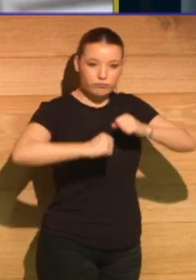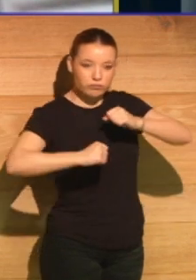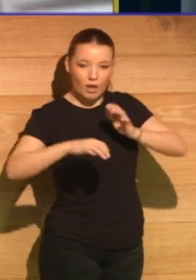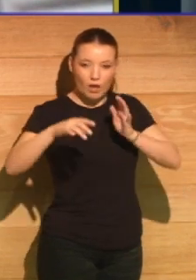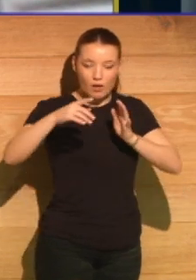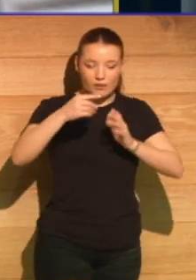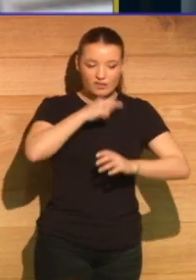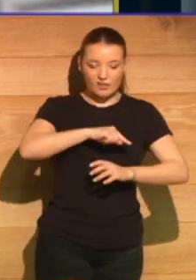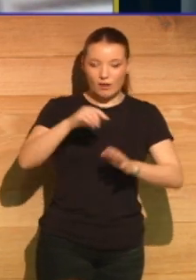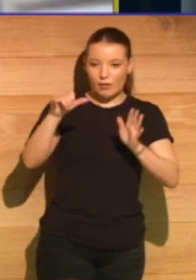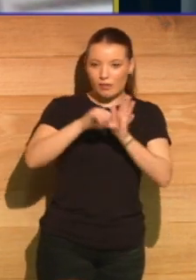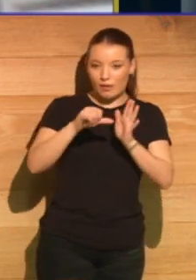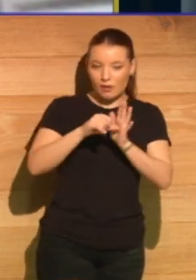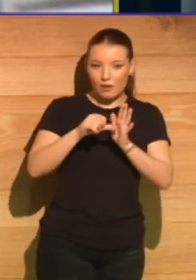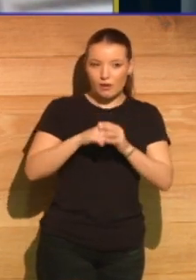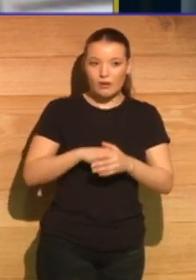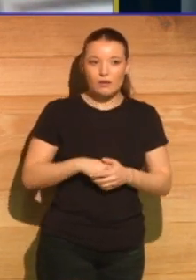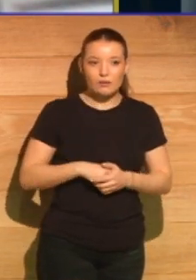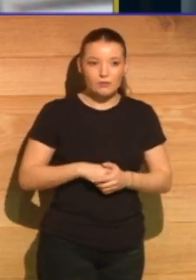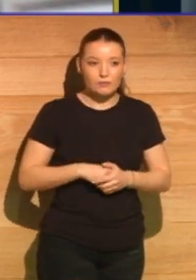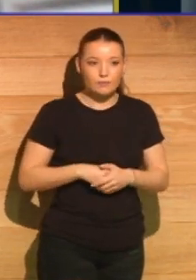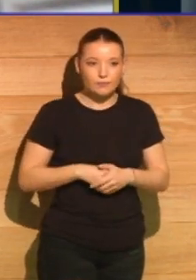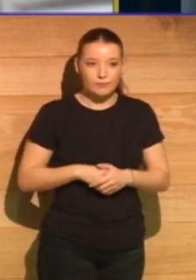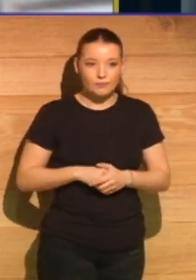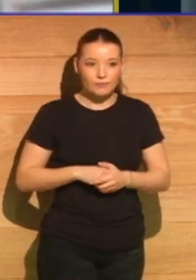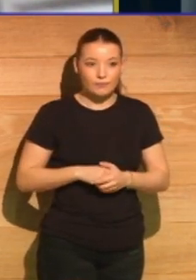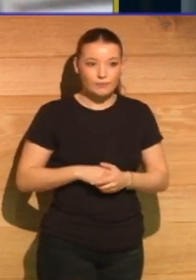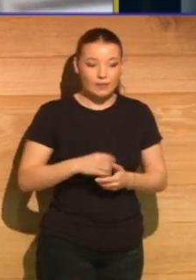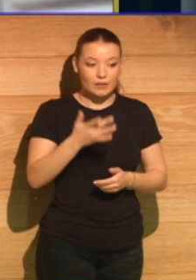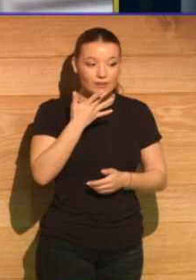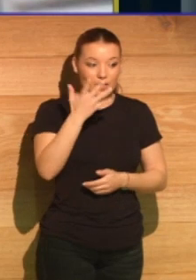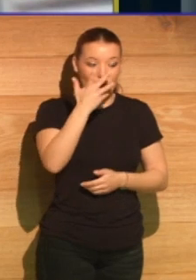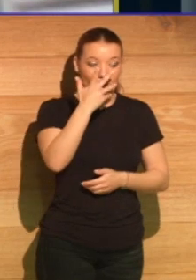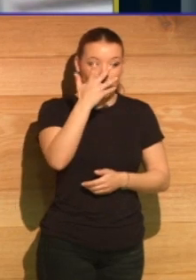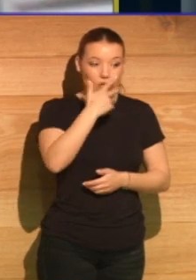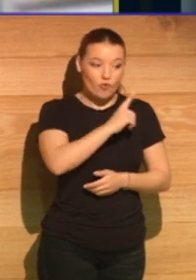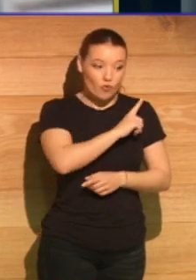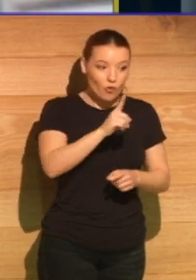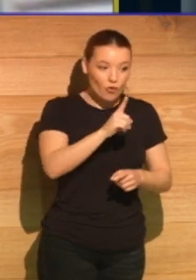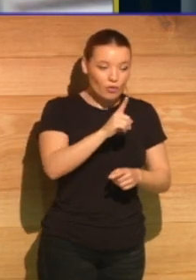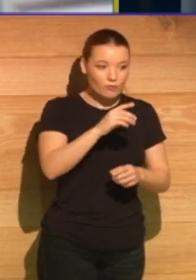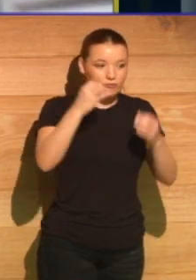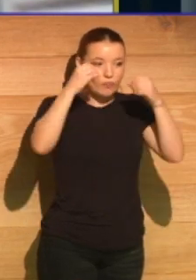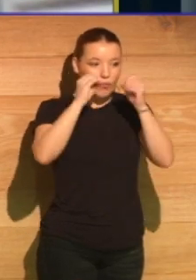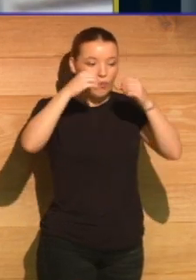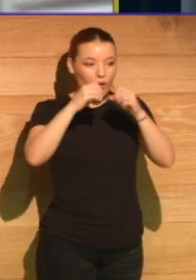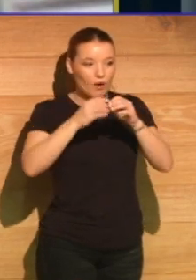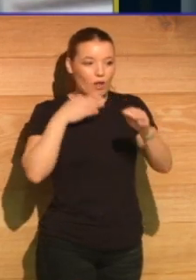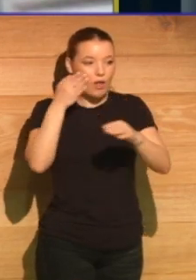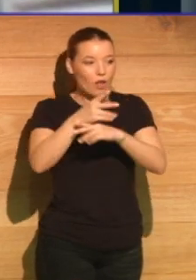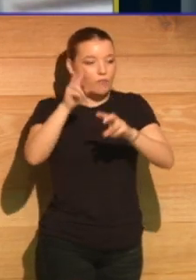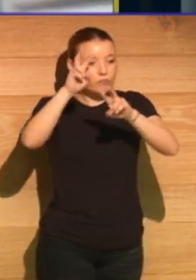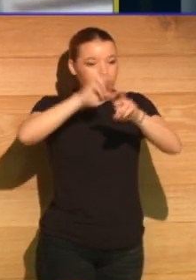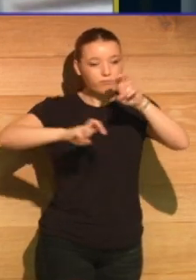es inevitable leer el Haiku, inmediatamente, si no la conoces, vas a ir, vas a googlear un poco y